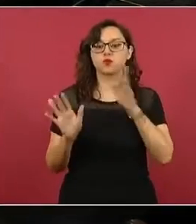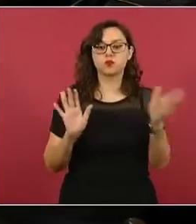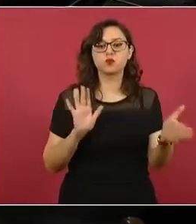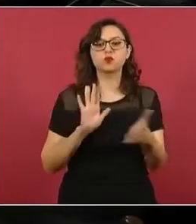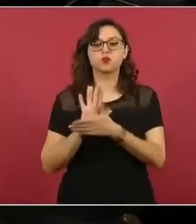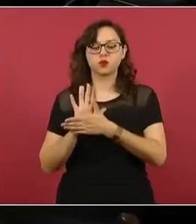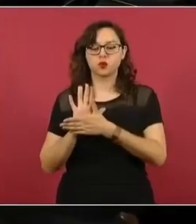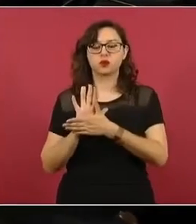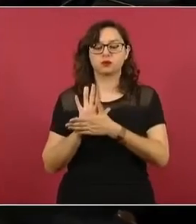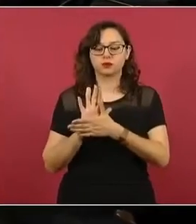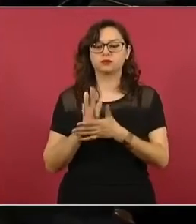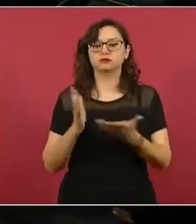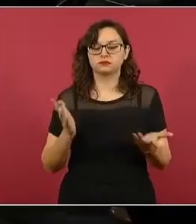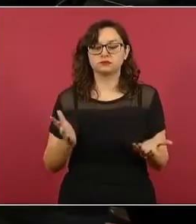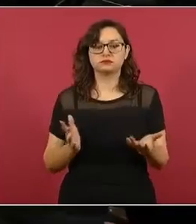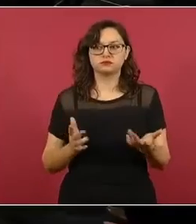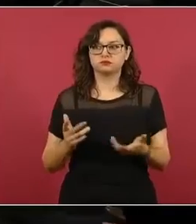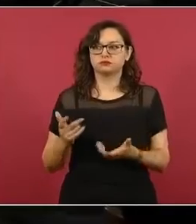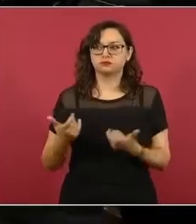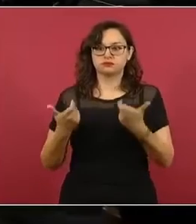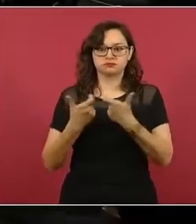inversión extranjera.